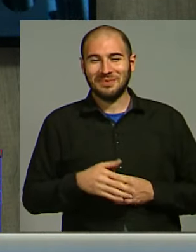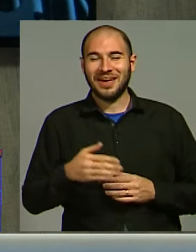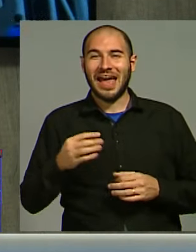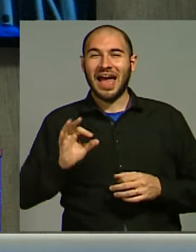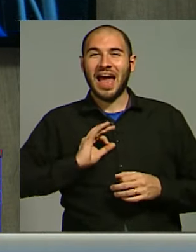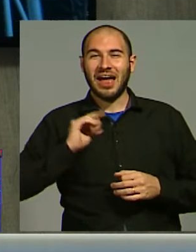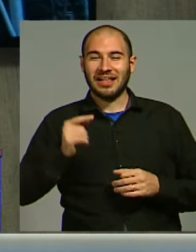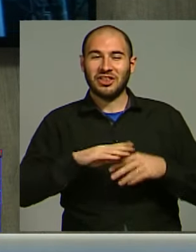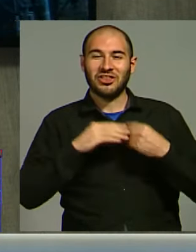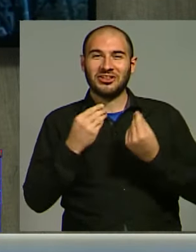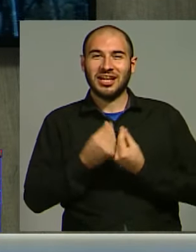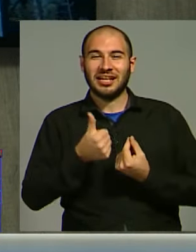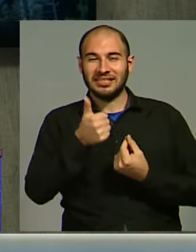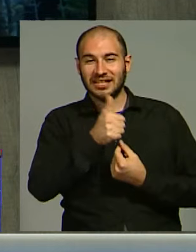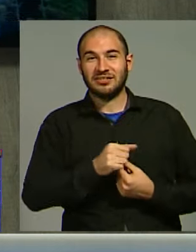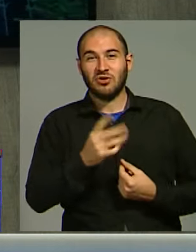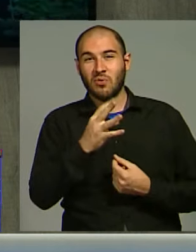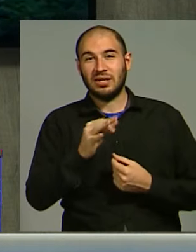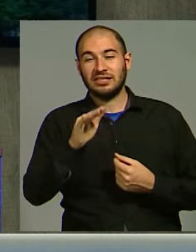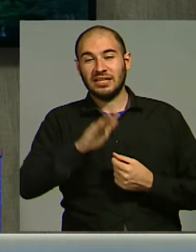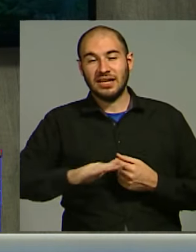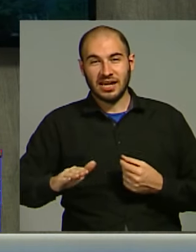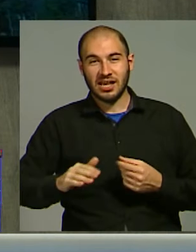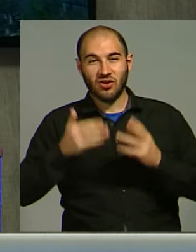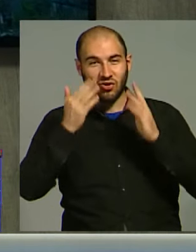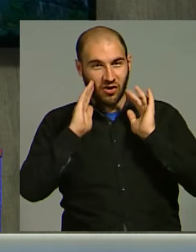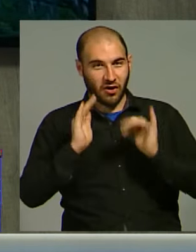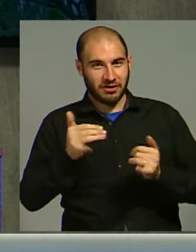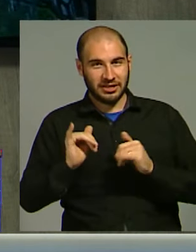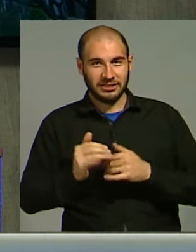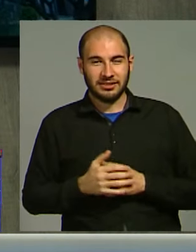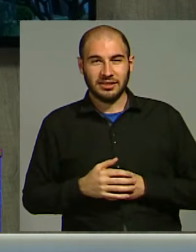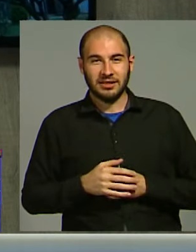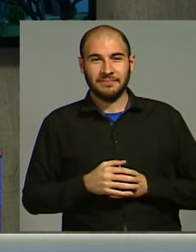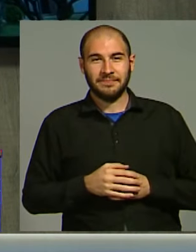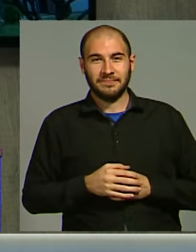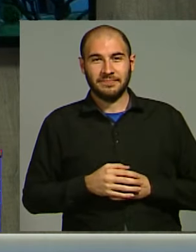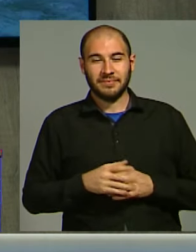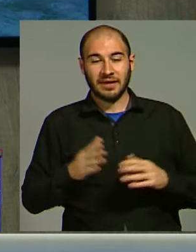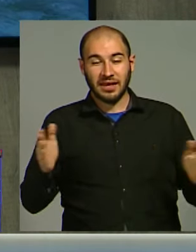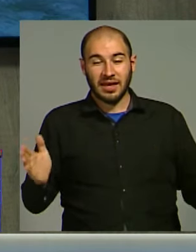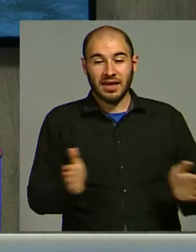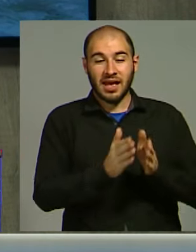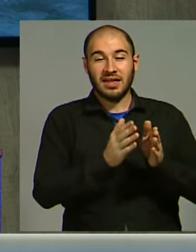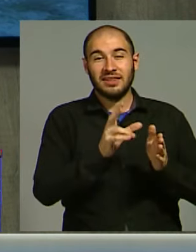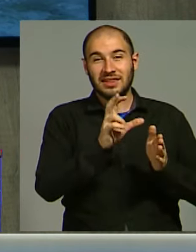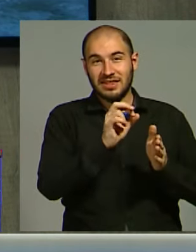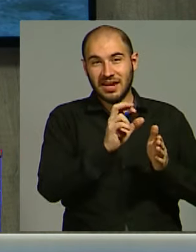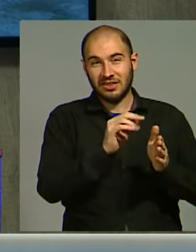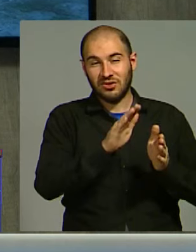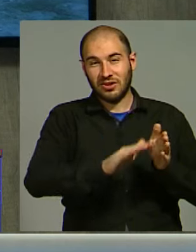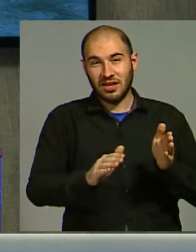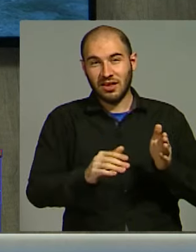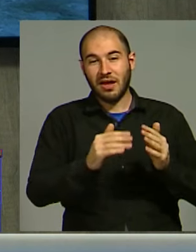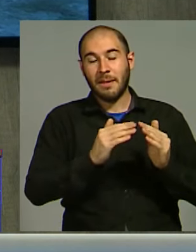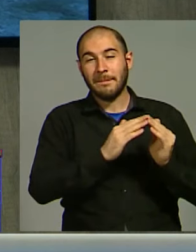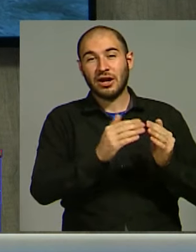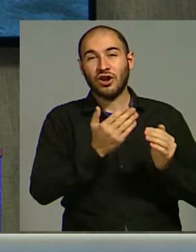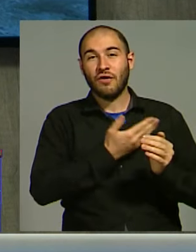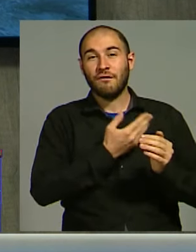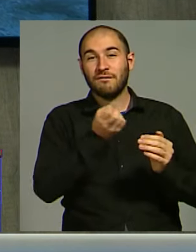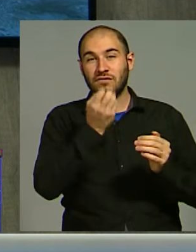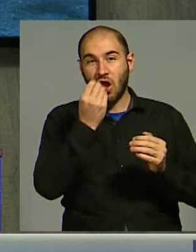año 640 niños y niñas y adolescentes, de los cuales 30 niños y niñas eran del barrio Flores, que